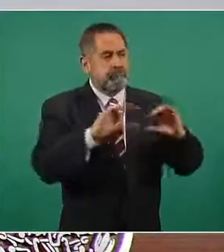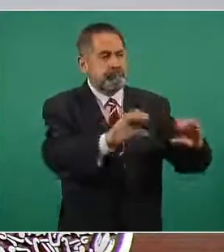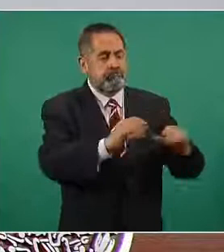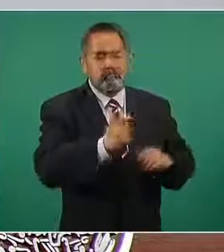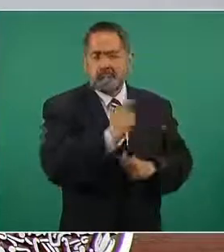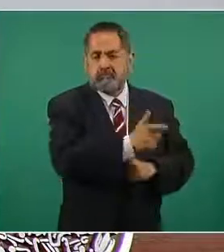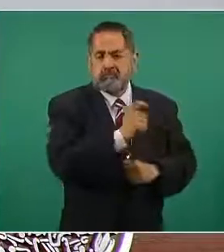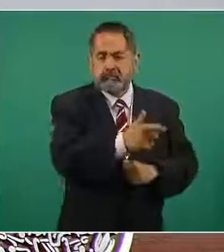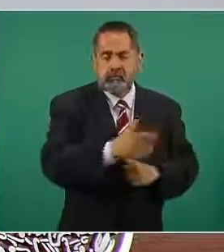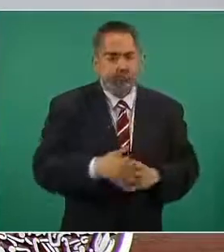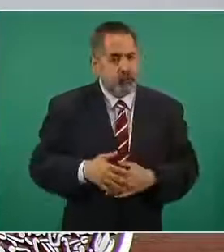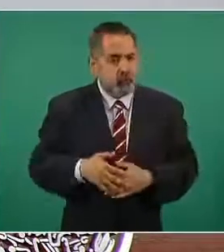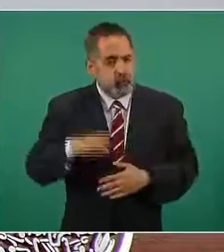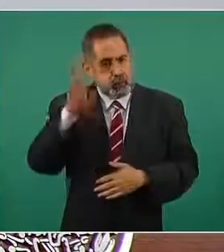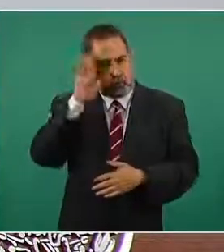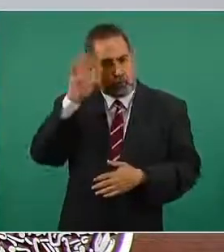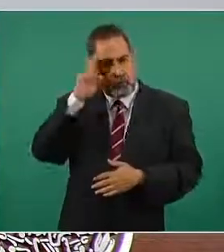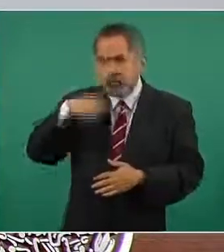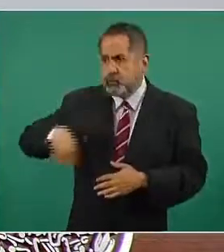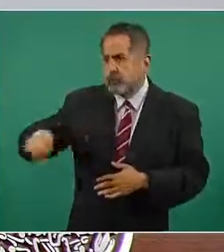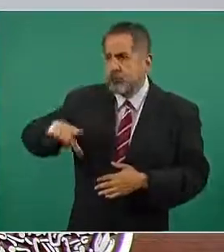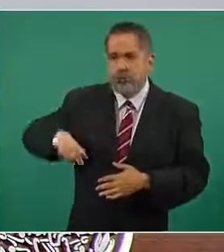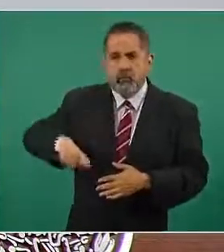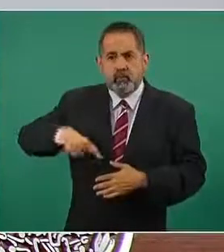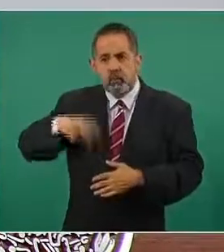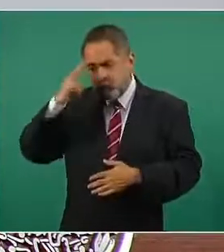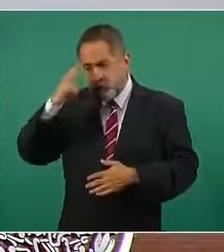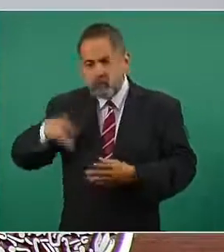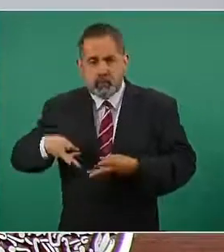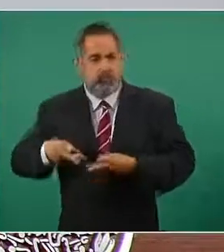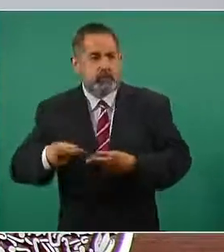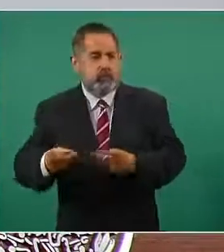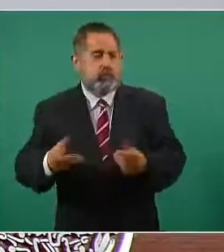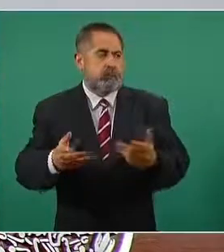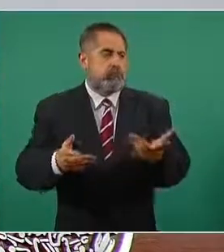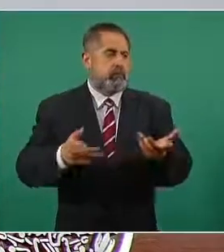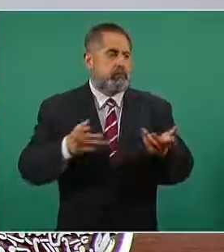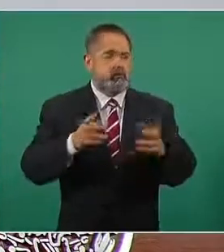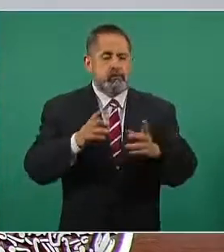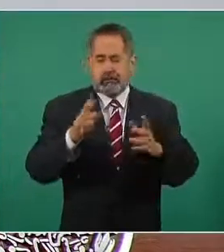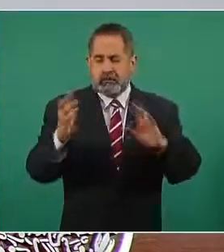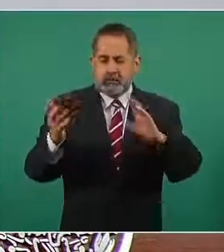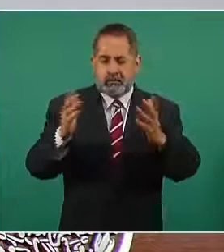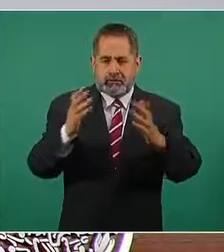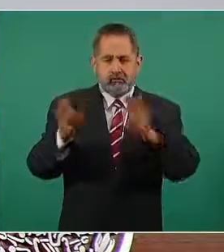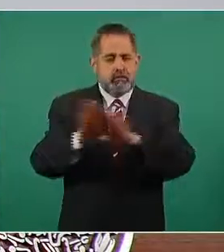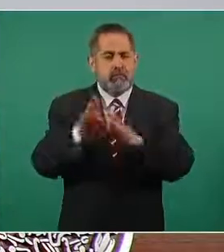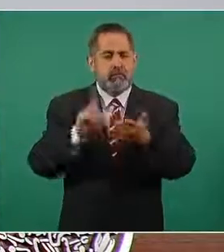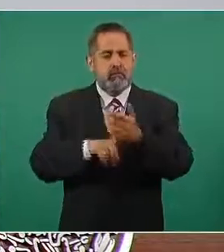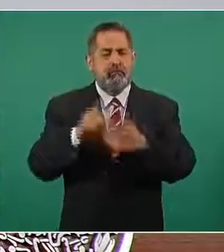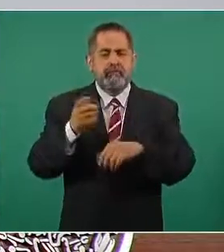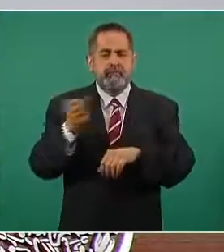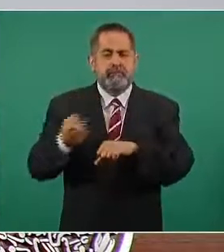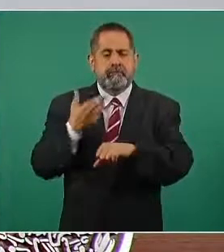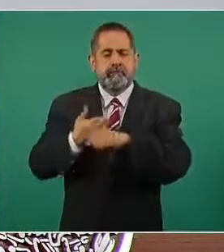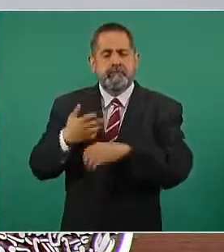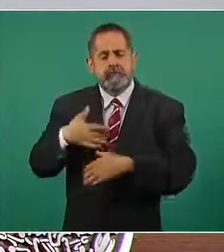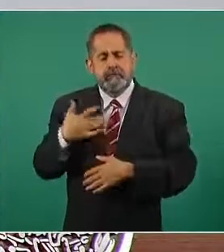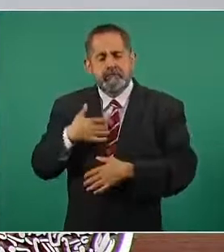para el pueblo de México equivalente, nosotros decimos, esa es una percepción de la